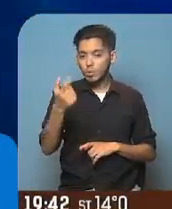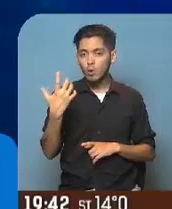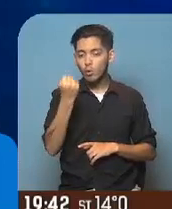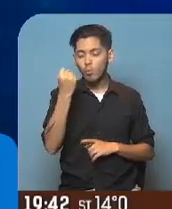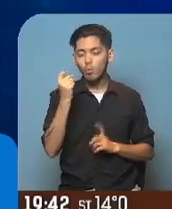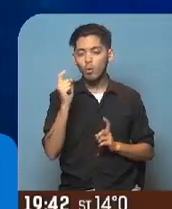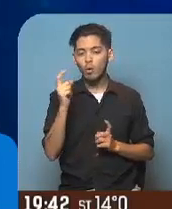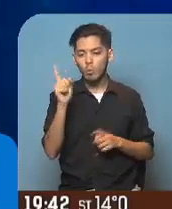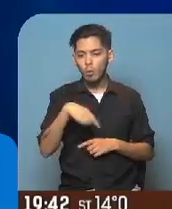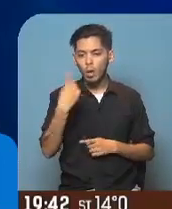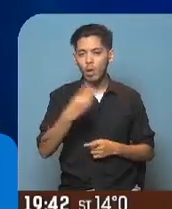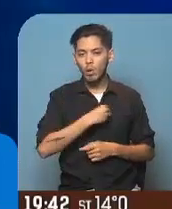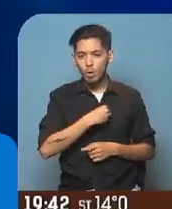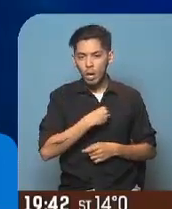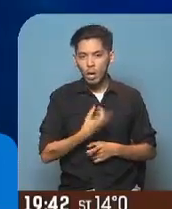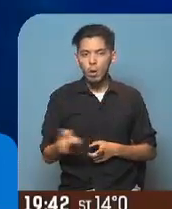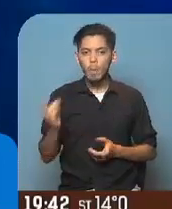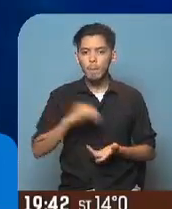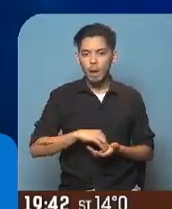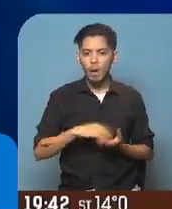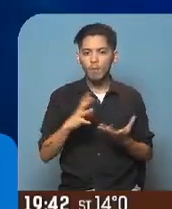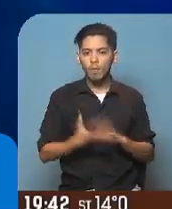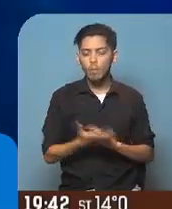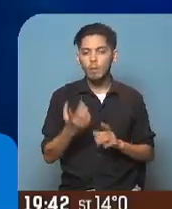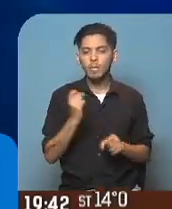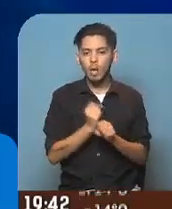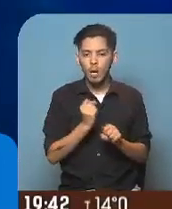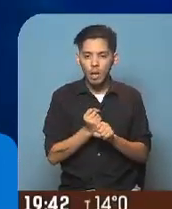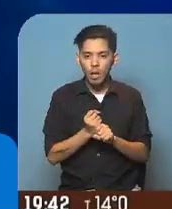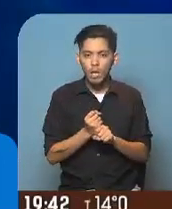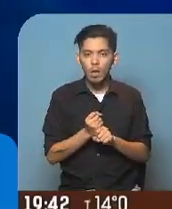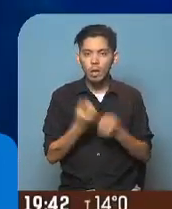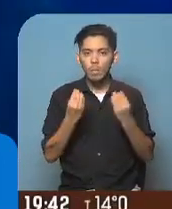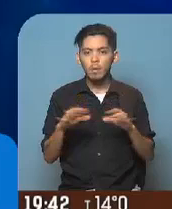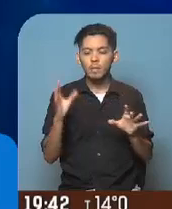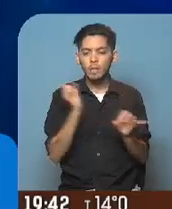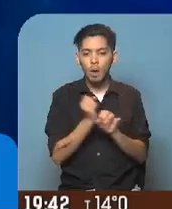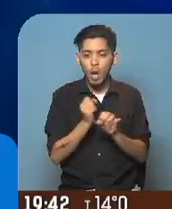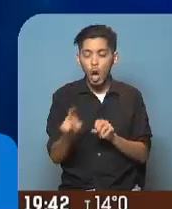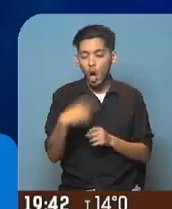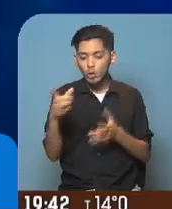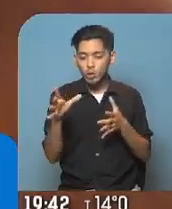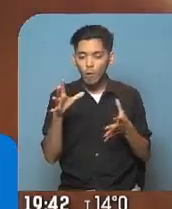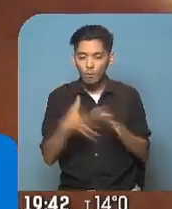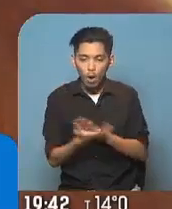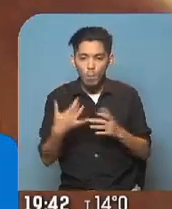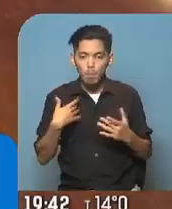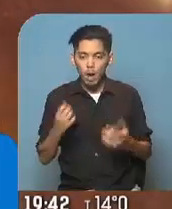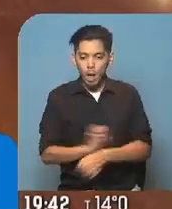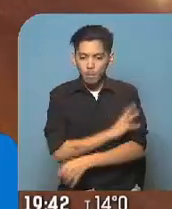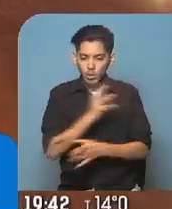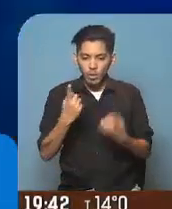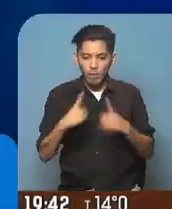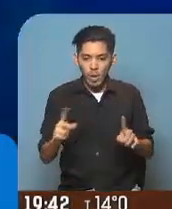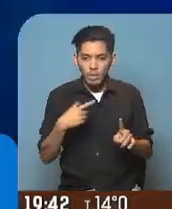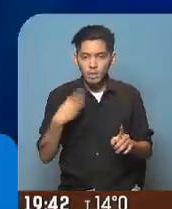genera otra forma de trabajar se empieza a trabajar con otro otro entusiasmo otra emoción genera